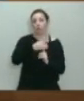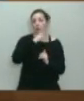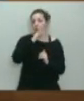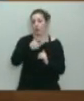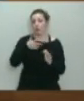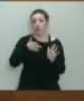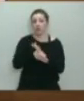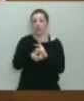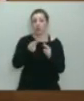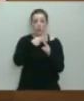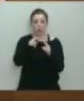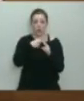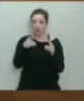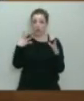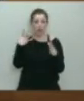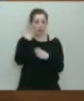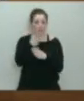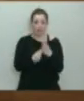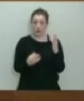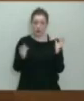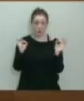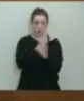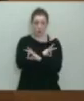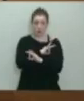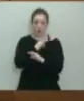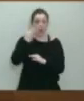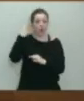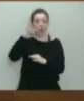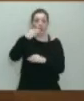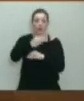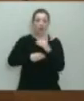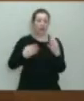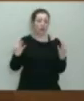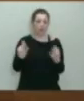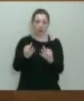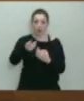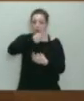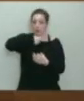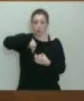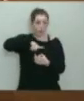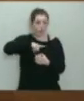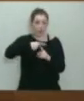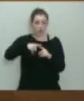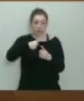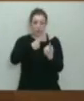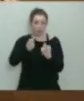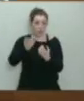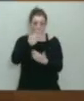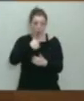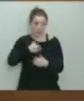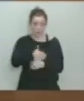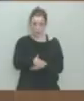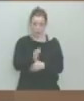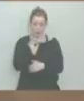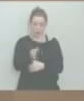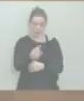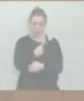es una política equivocada que lo único que va a hacer es precisamente que no tengamos eso que necesitamos, futuro.